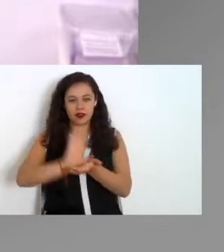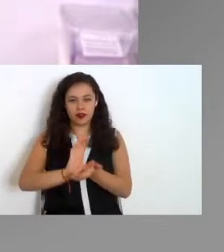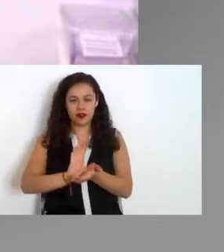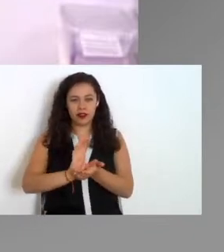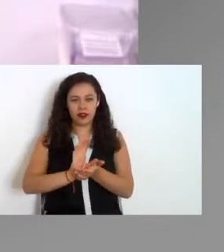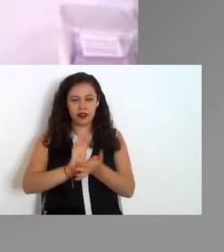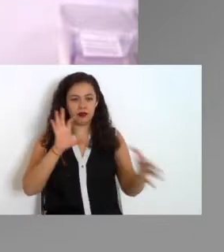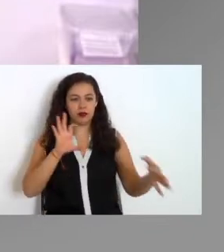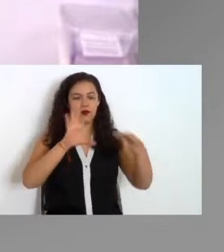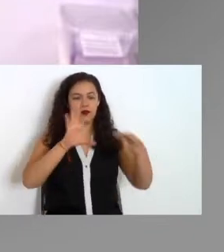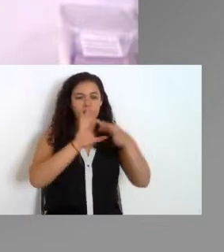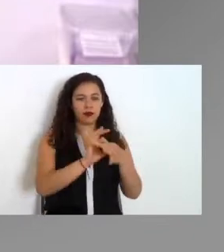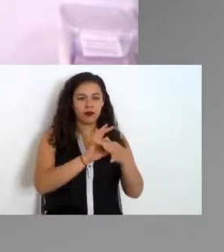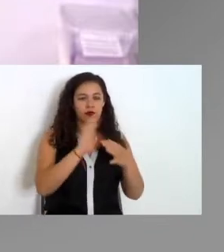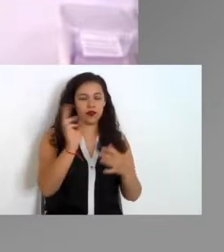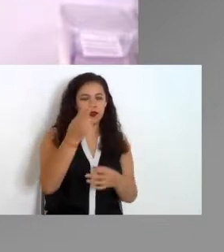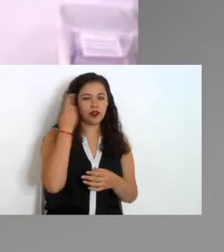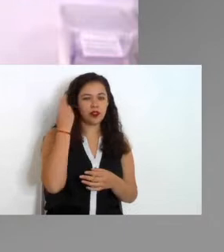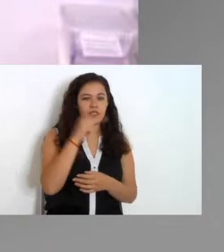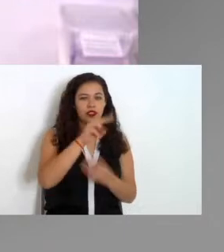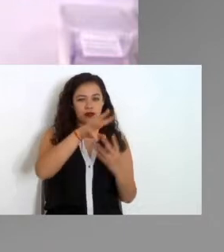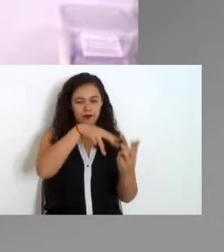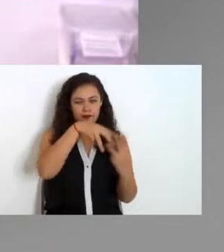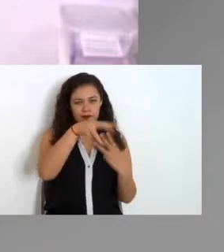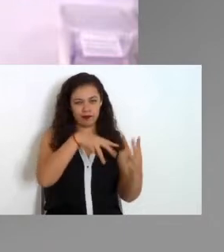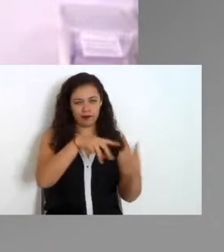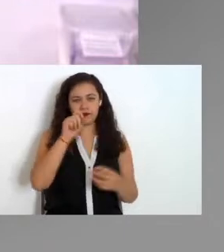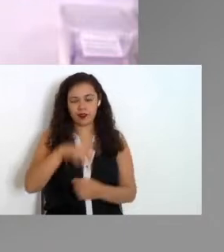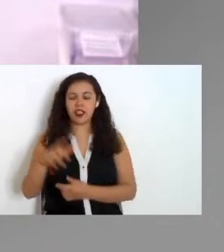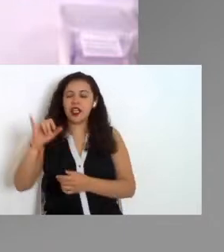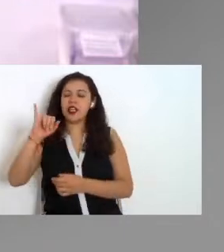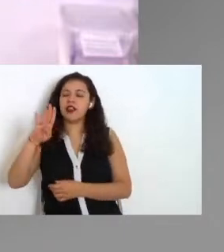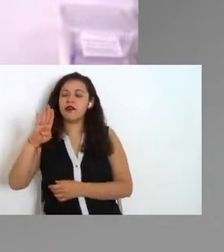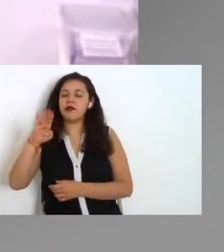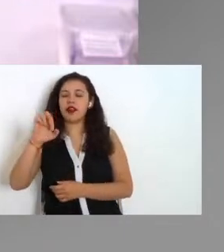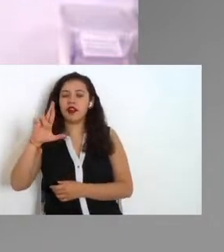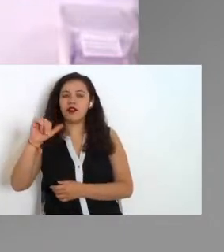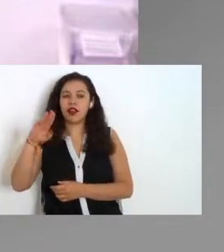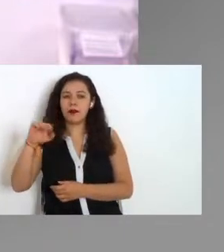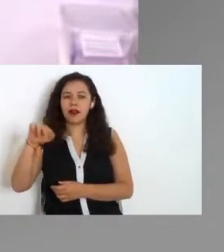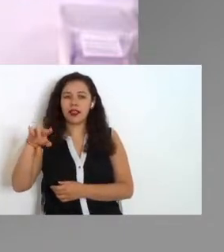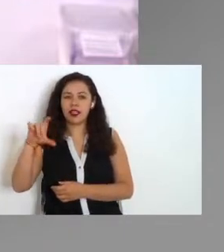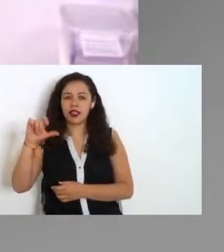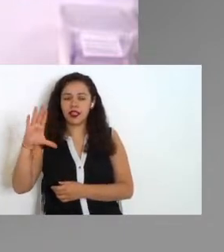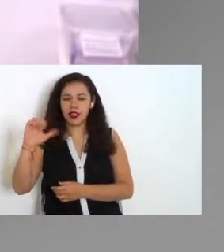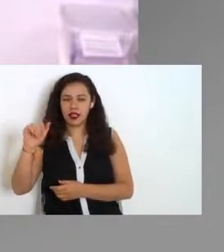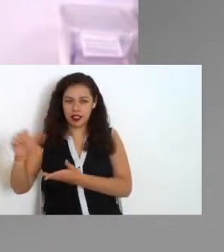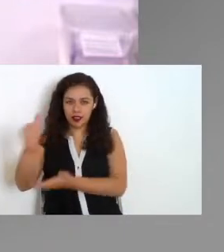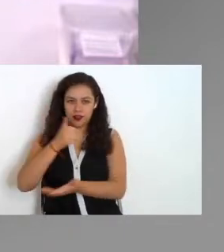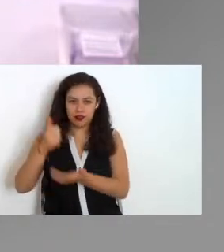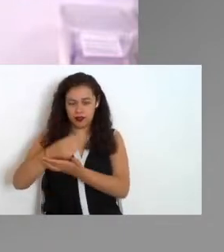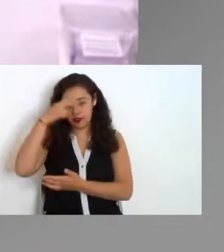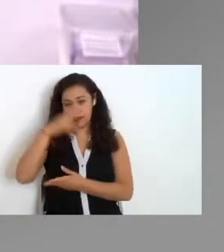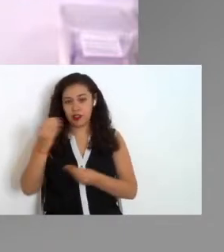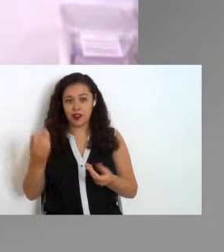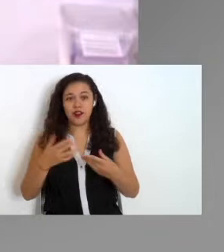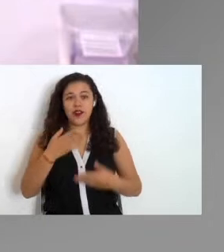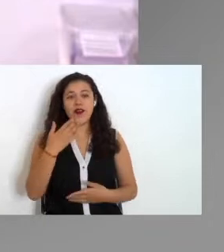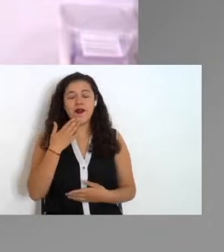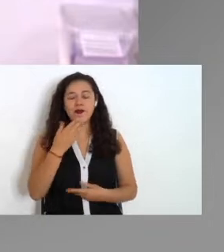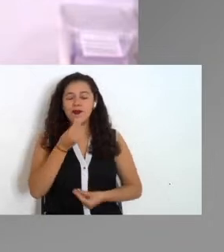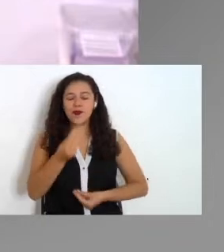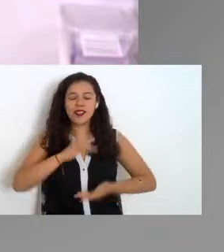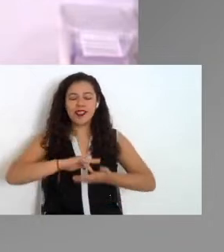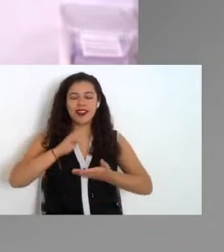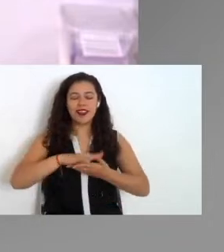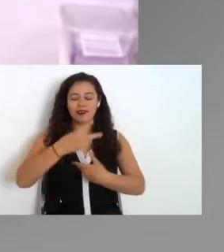Autónoma Metropolitana y la Universidad Iberoamericana Ciudad de México, instituciones a las cuales les expreso mi agradecimiento por la atenta invitación que me